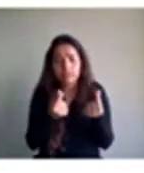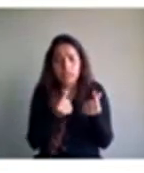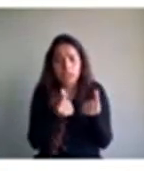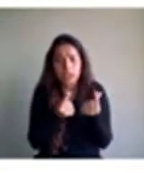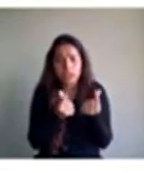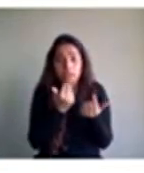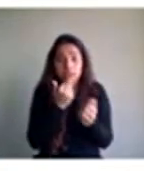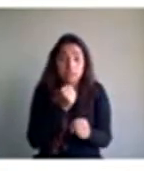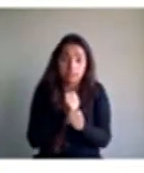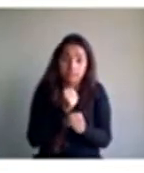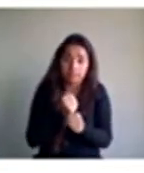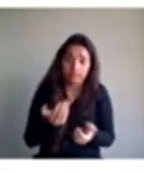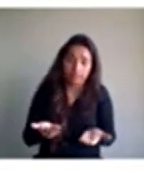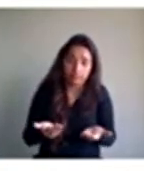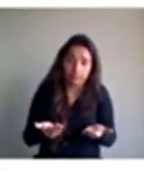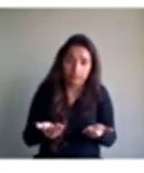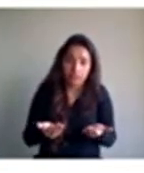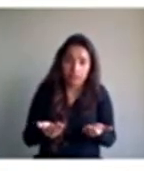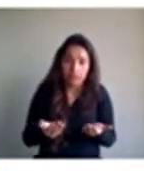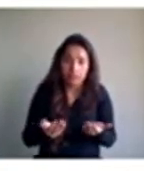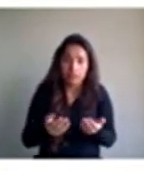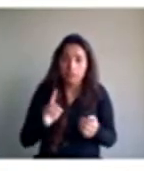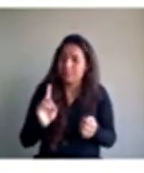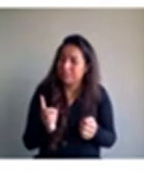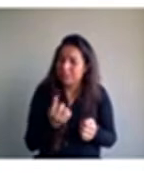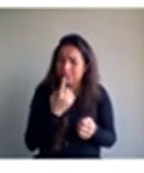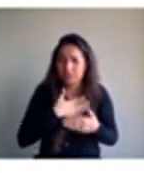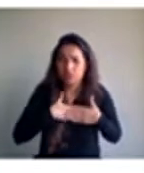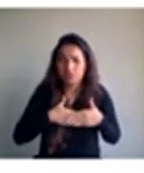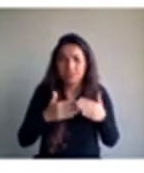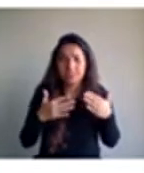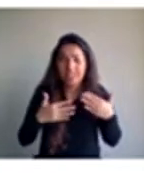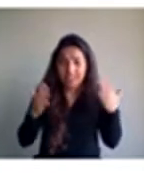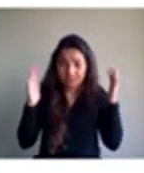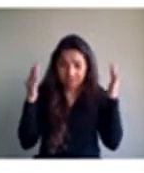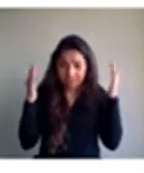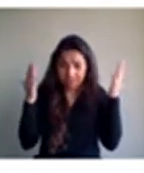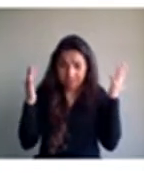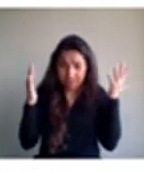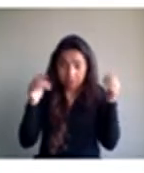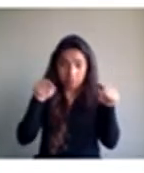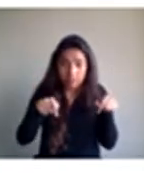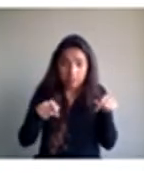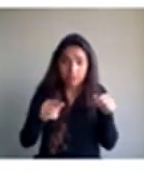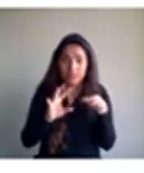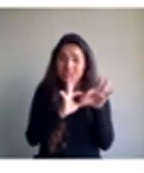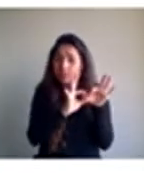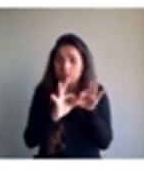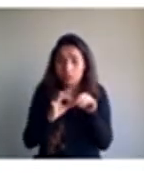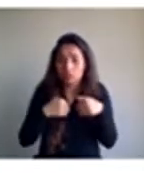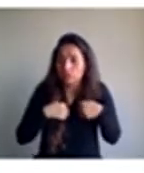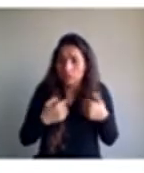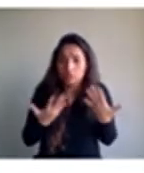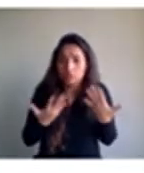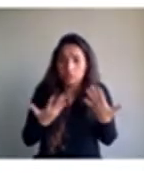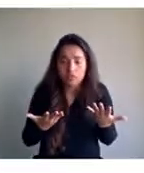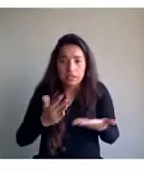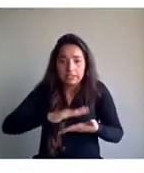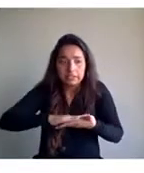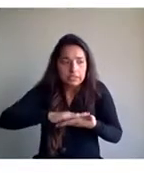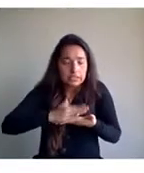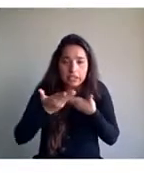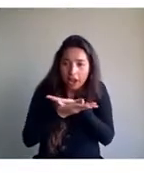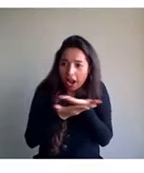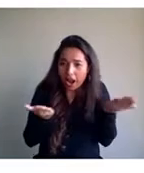lo que no prorrogará aplaudir esta iniciativa yo quiero celebrar el evento que se está realizando y me parece que es